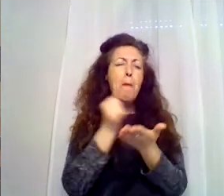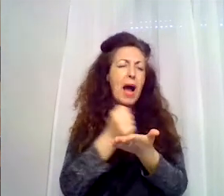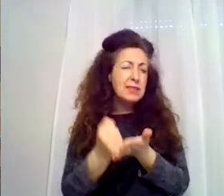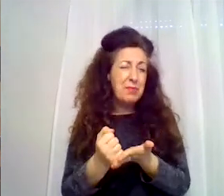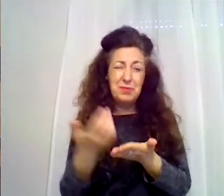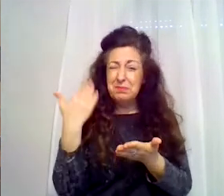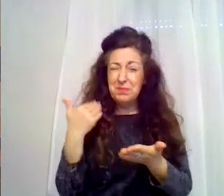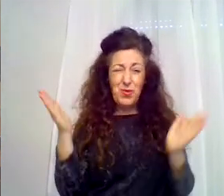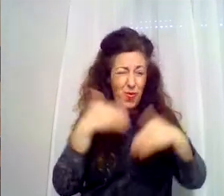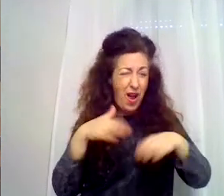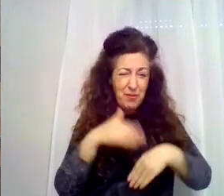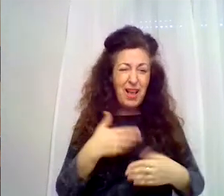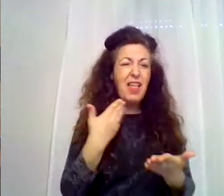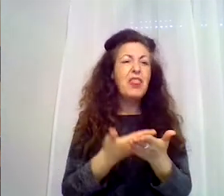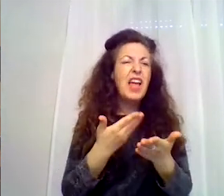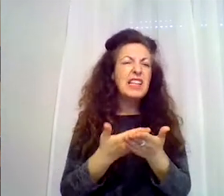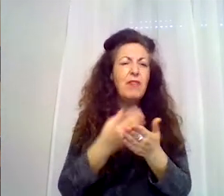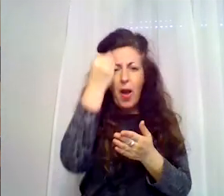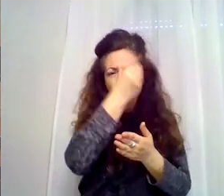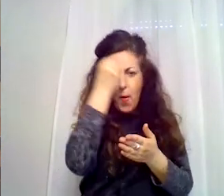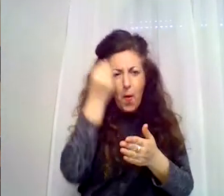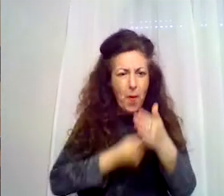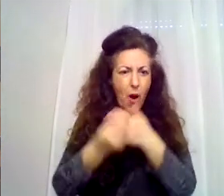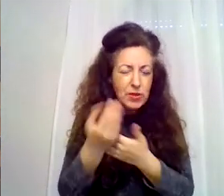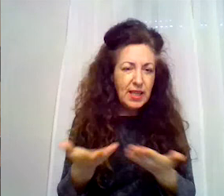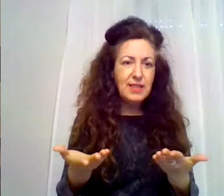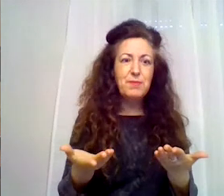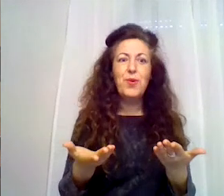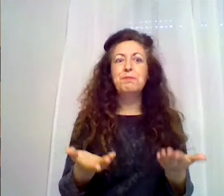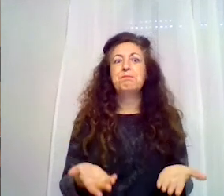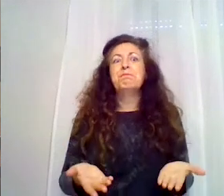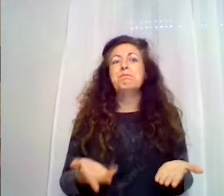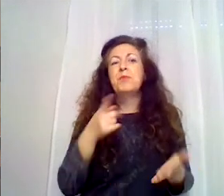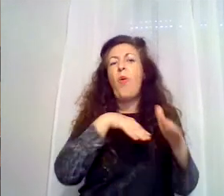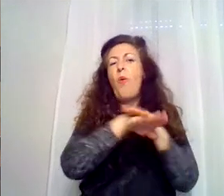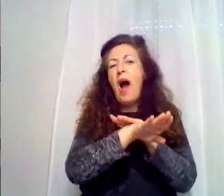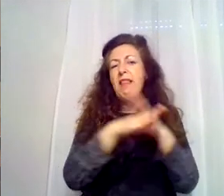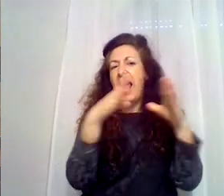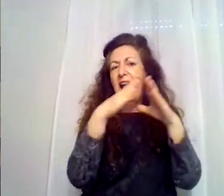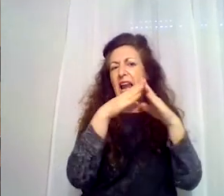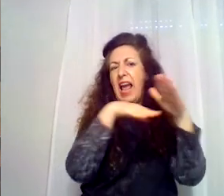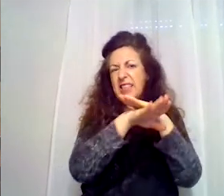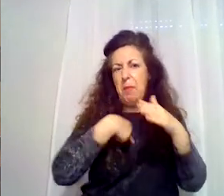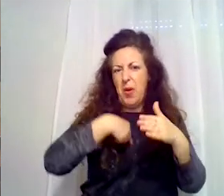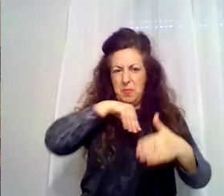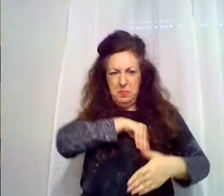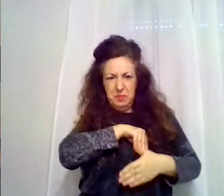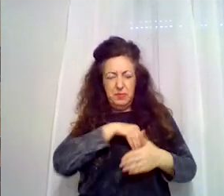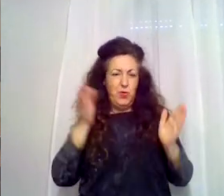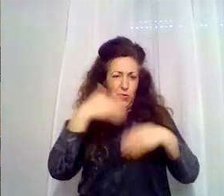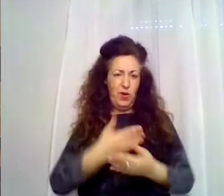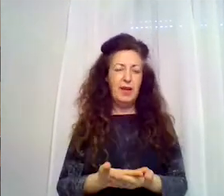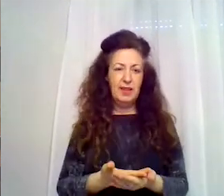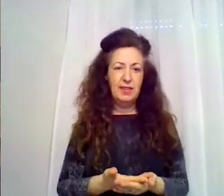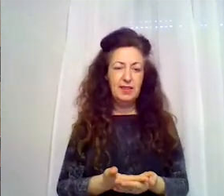más cotidiano de lo que creemos, no ya en personajes célebres, en cualquiera, en personajes de lo más normal,